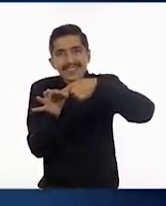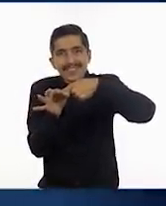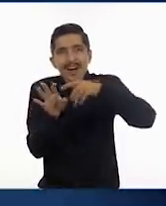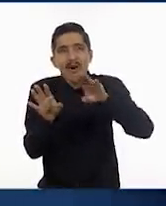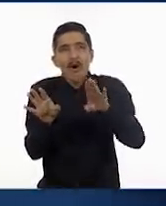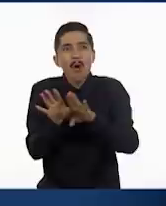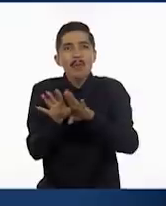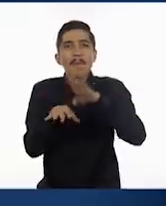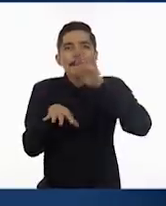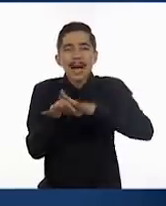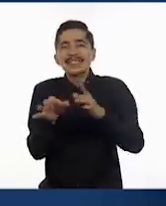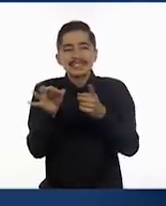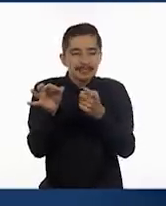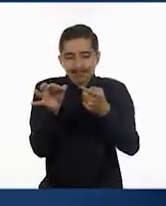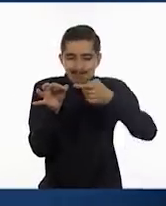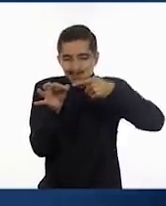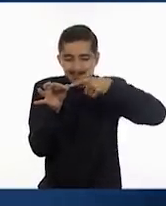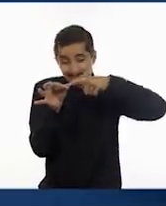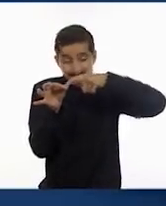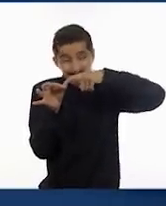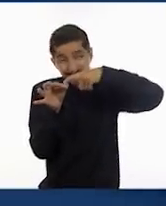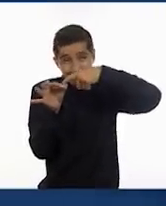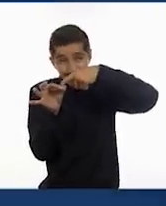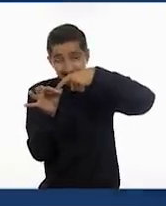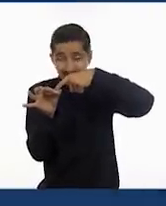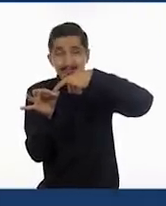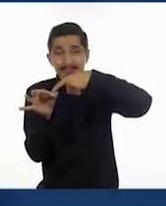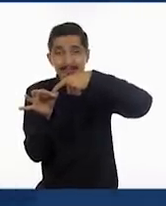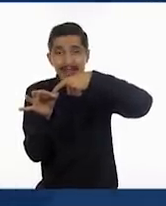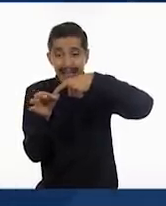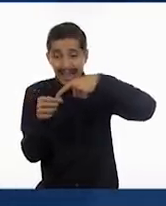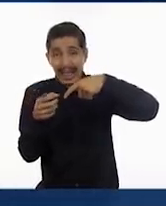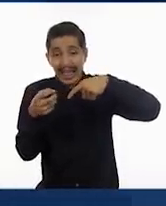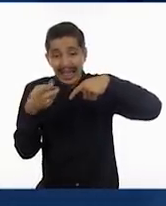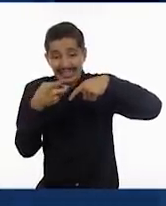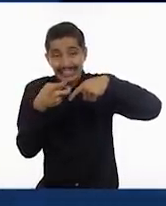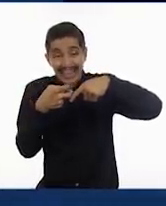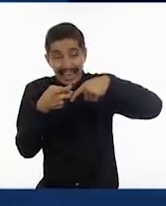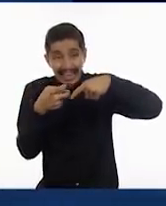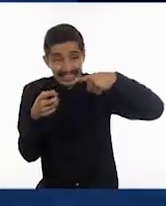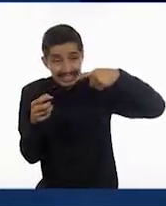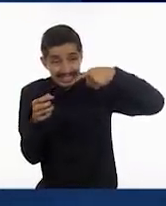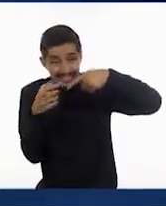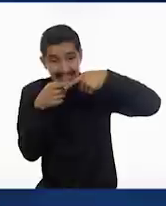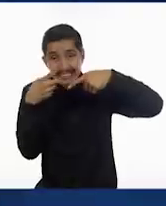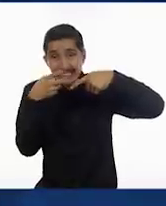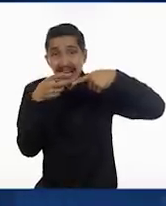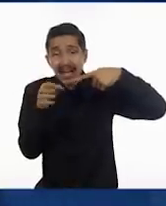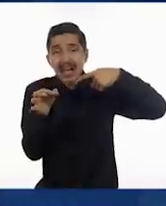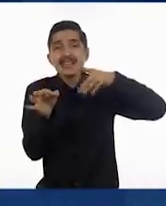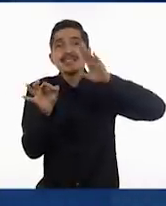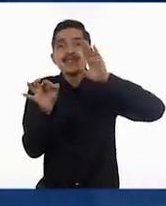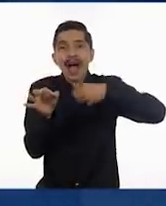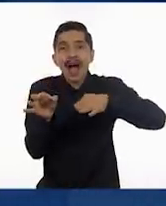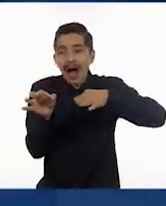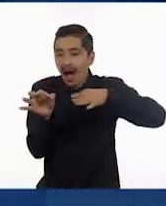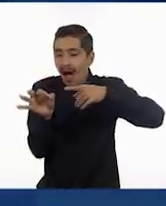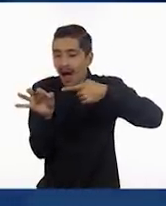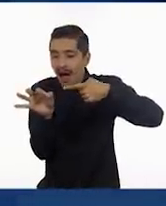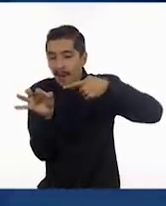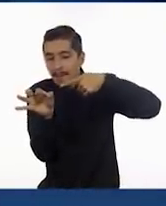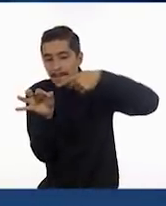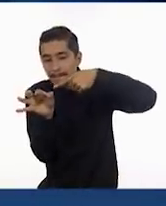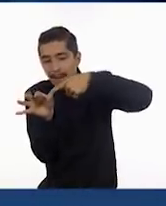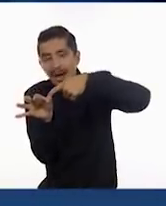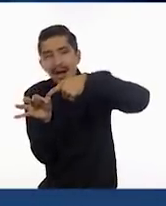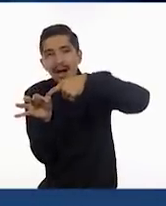acercamiento, y cómo efectivamente estamos viendo uno de estos espermatozoides que sí está introduciendo a lo que